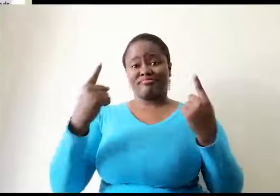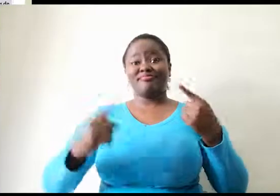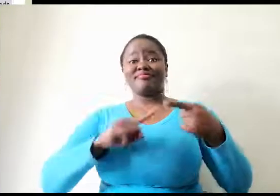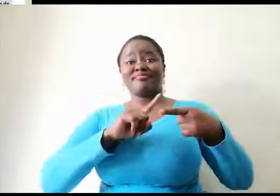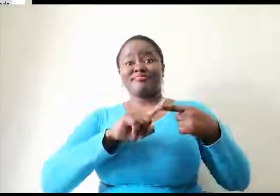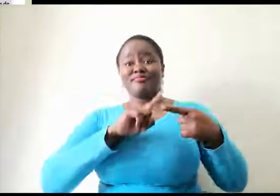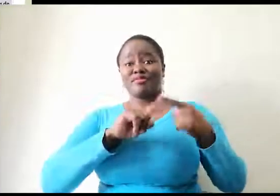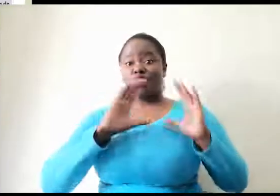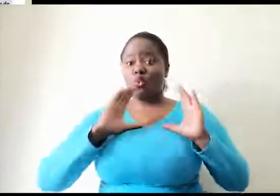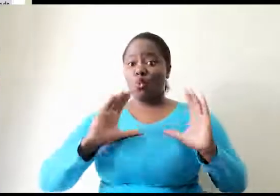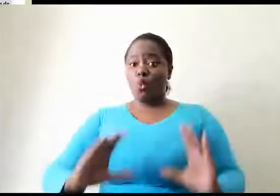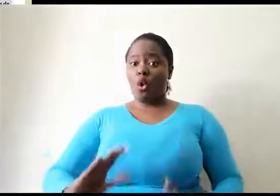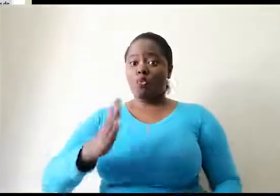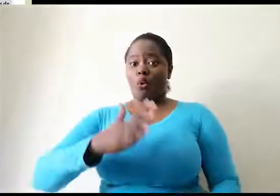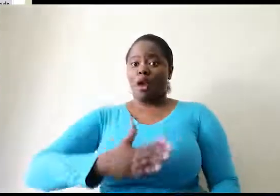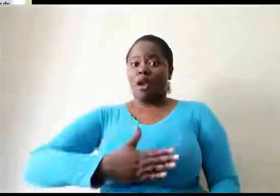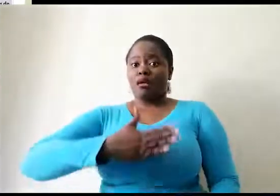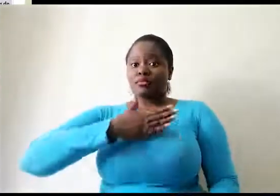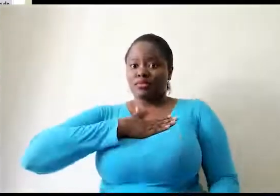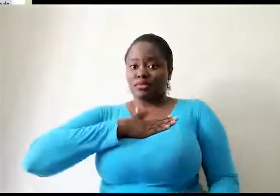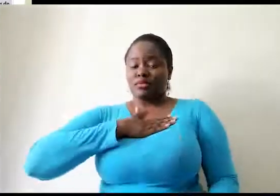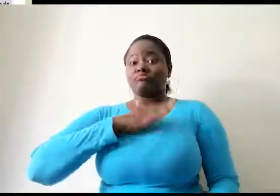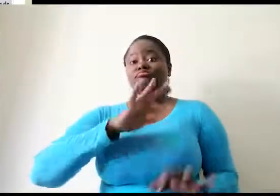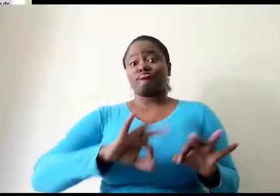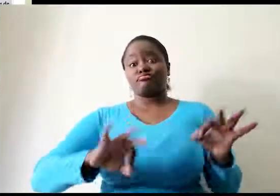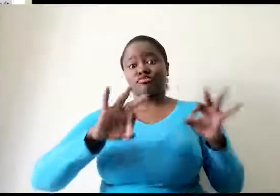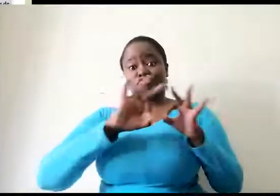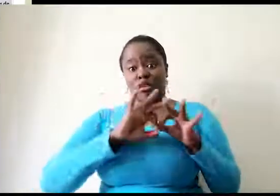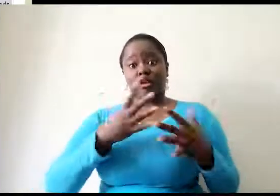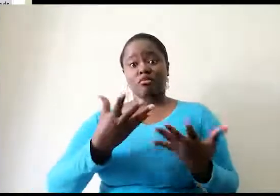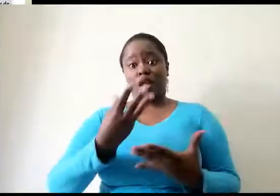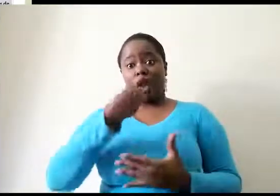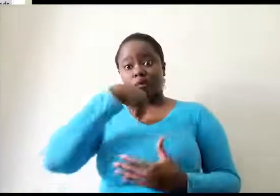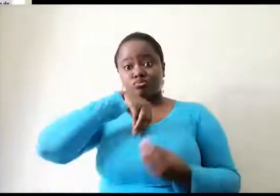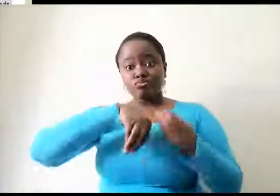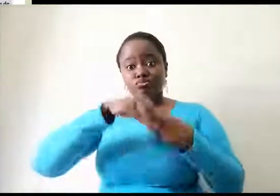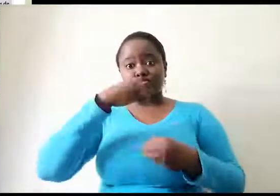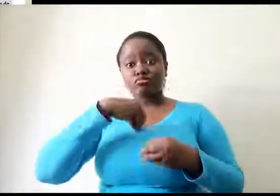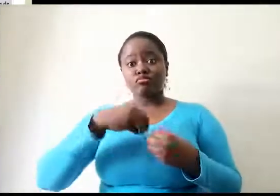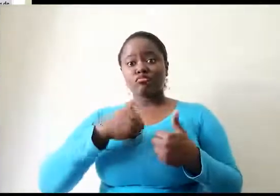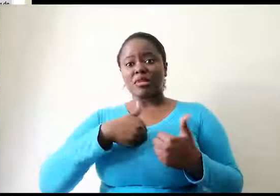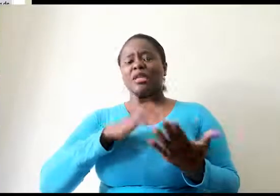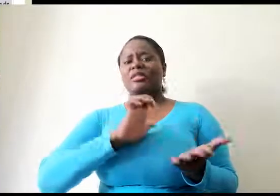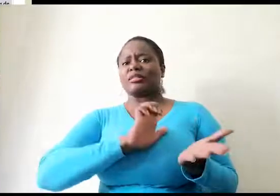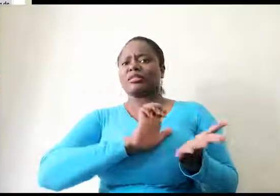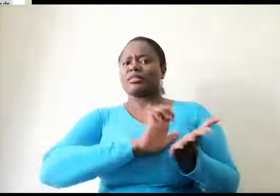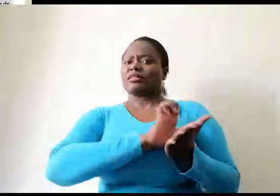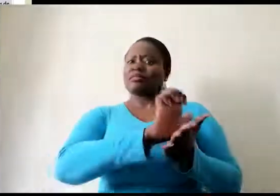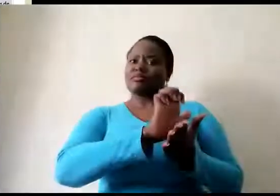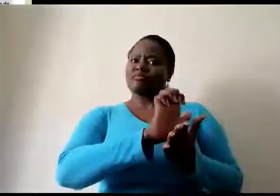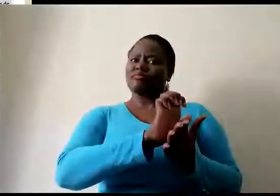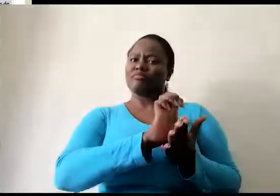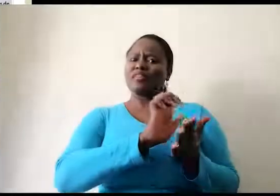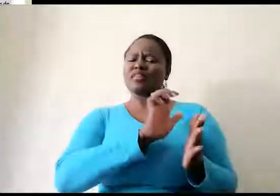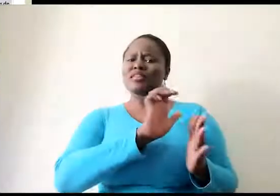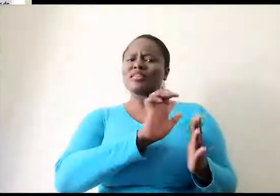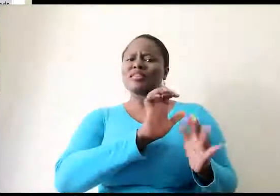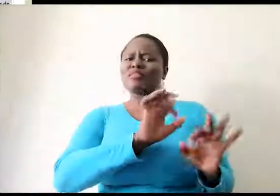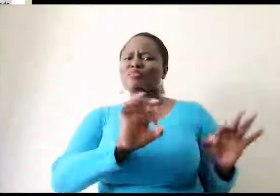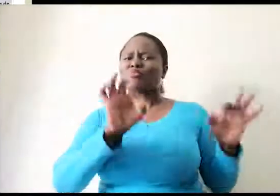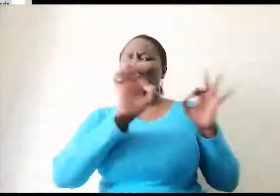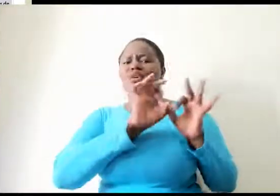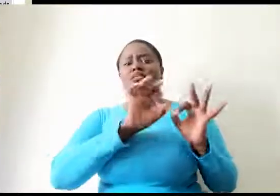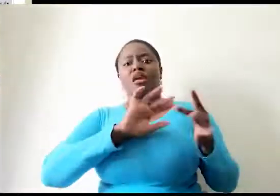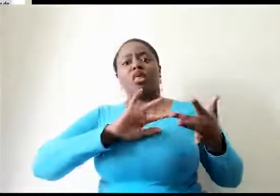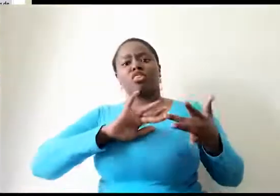generales. Primero, los placeres del cuerpo, aunque son los más importantes, se debe renunciar a ellos y buscar la carencia